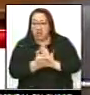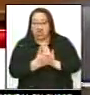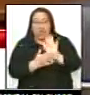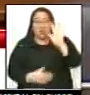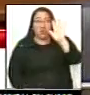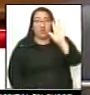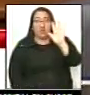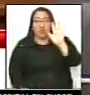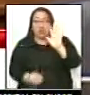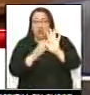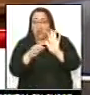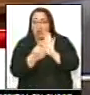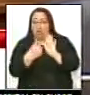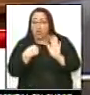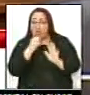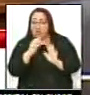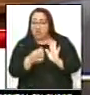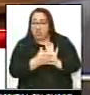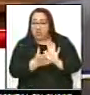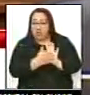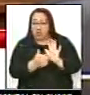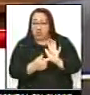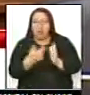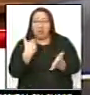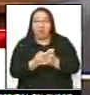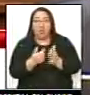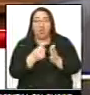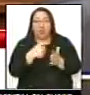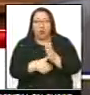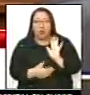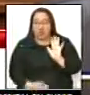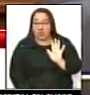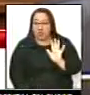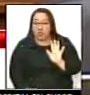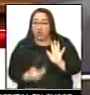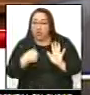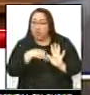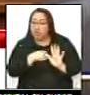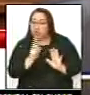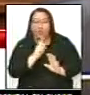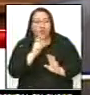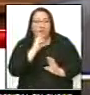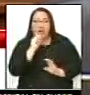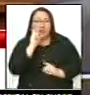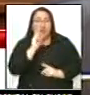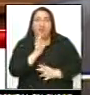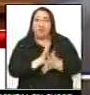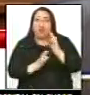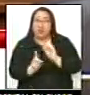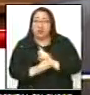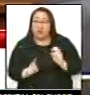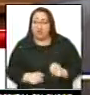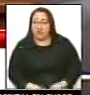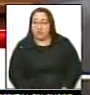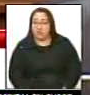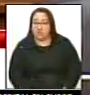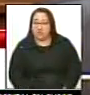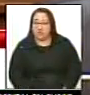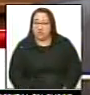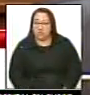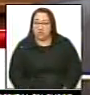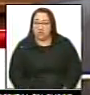Presidente, todo lo que nosotros decimos está probado en documentos. Nosotros no levantamos falsos testimonios ni